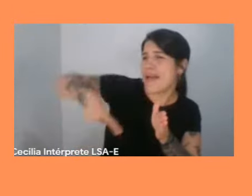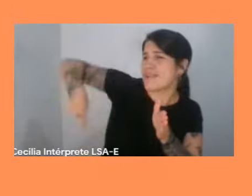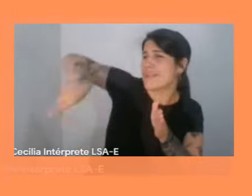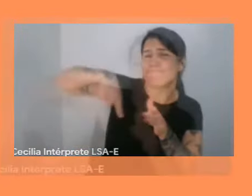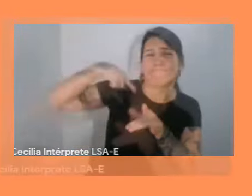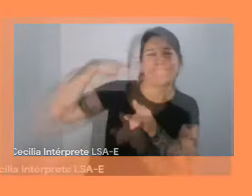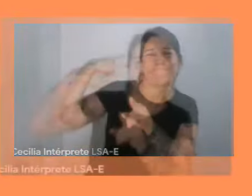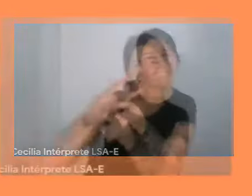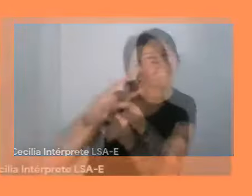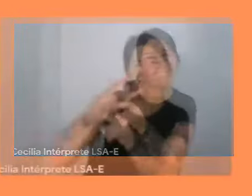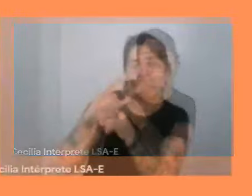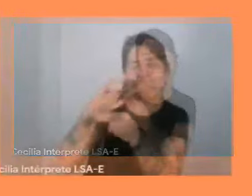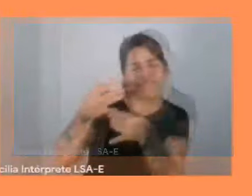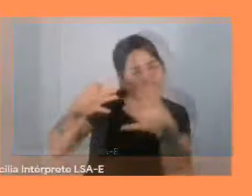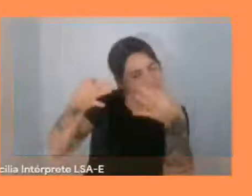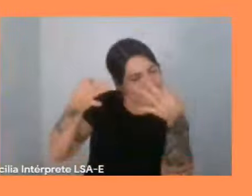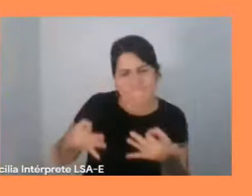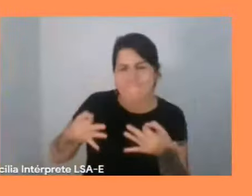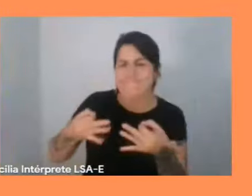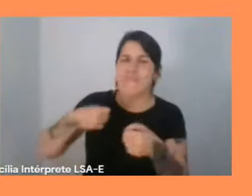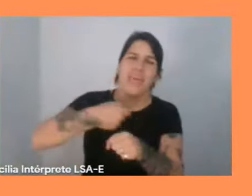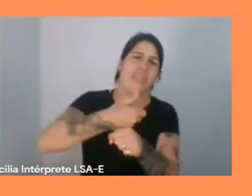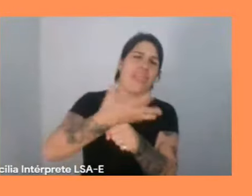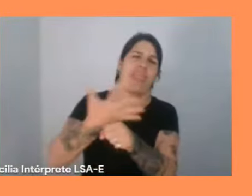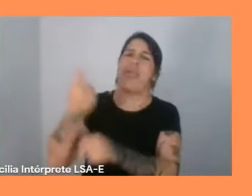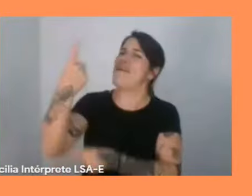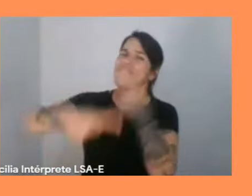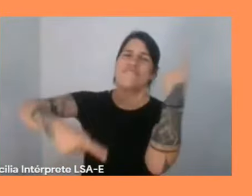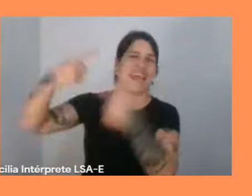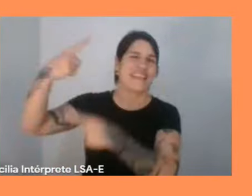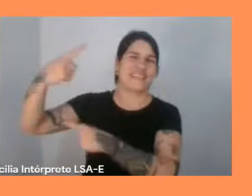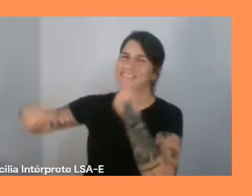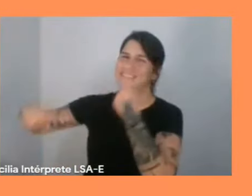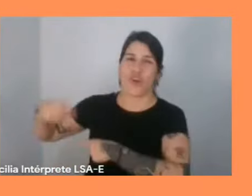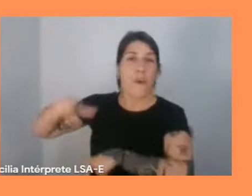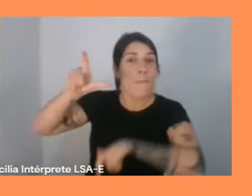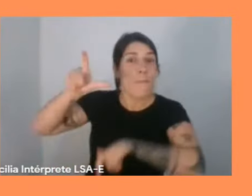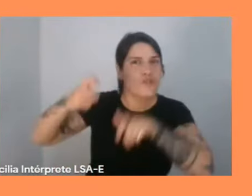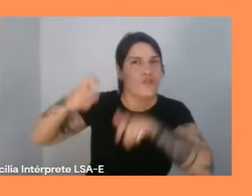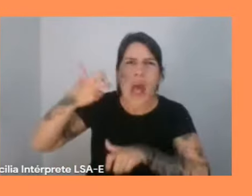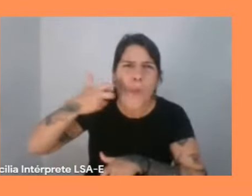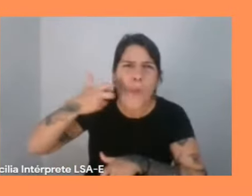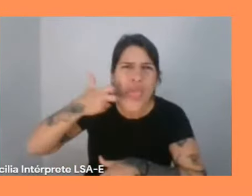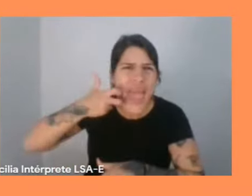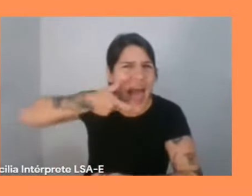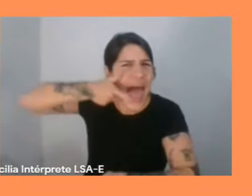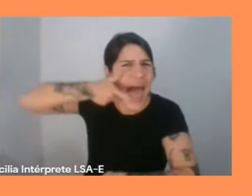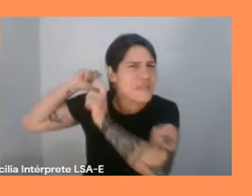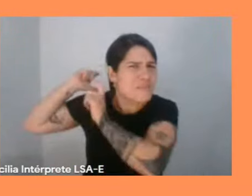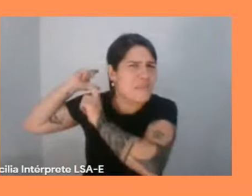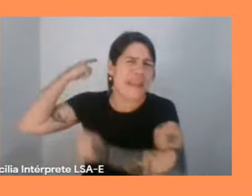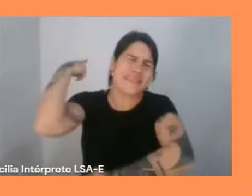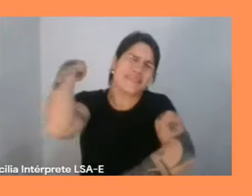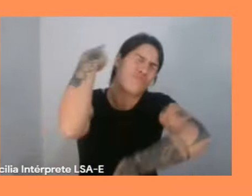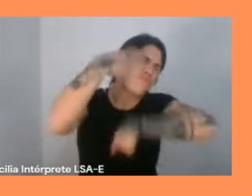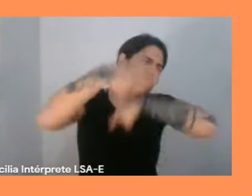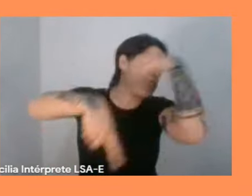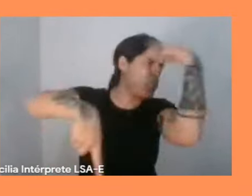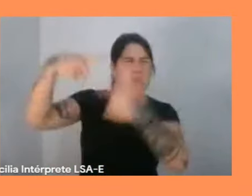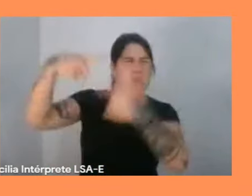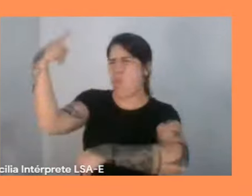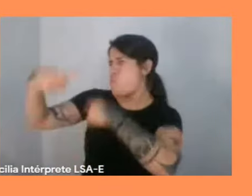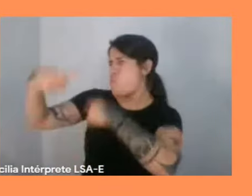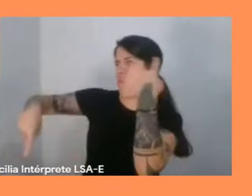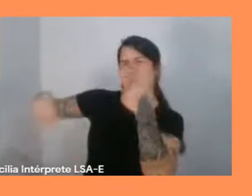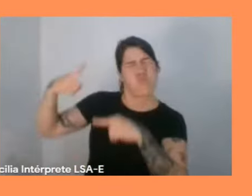diversidad de experiencias de vida. La ESI permite acceder a esa visión integradora y dar lugar